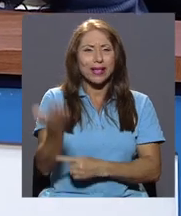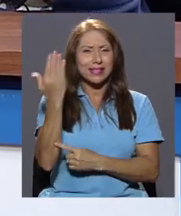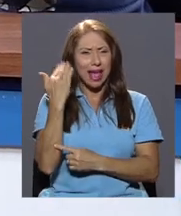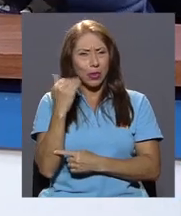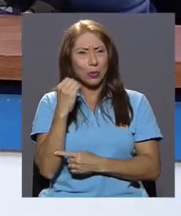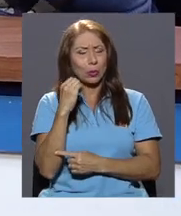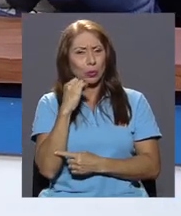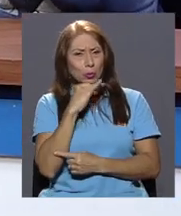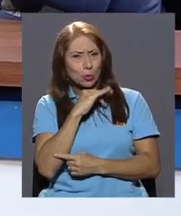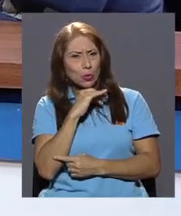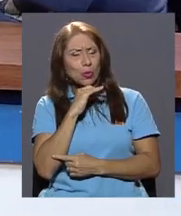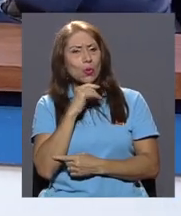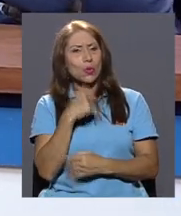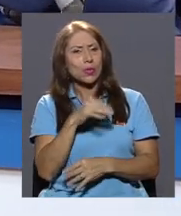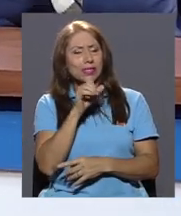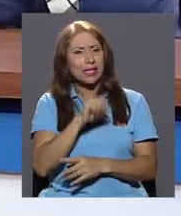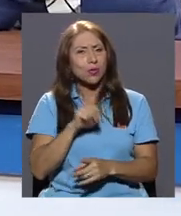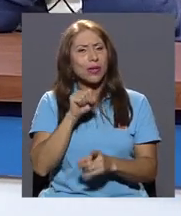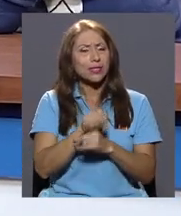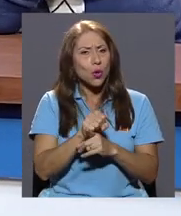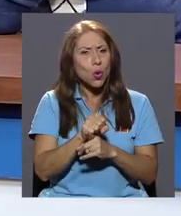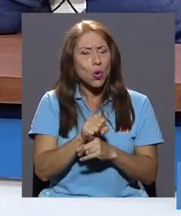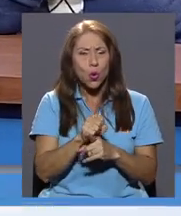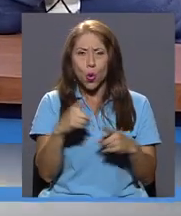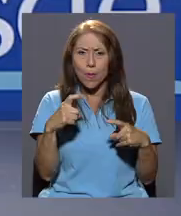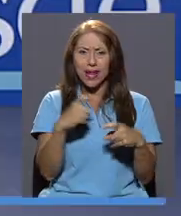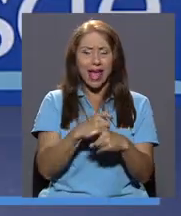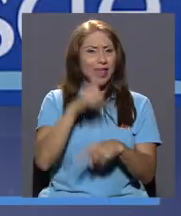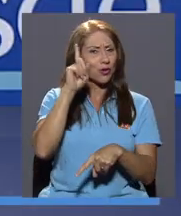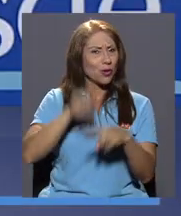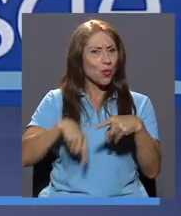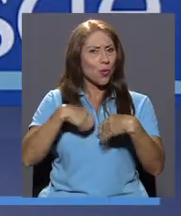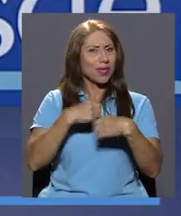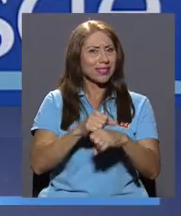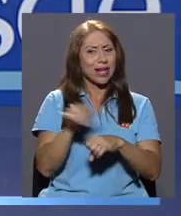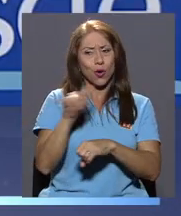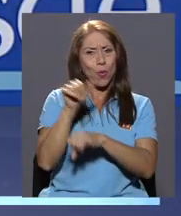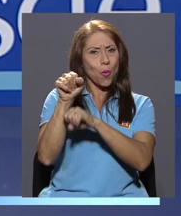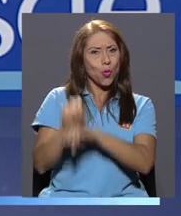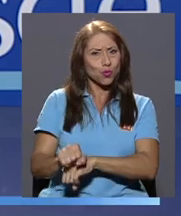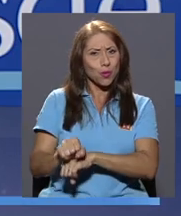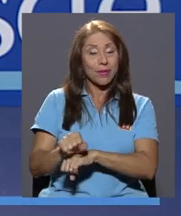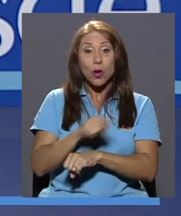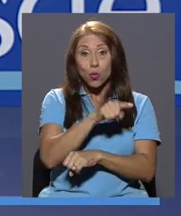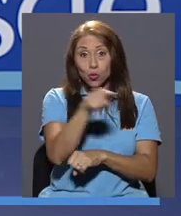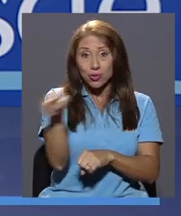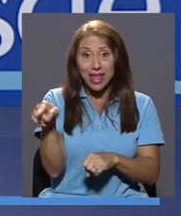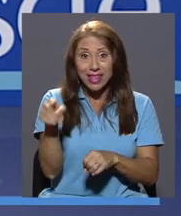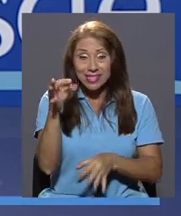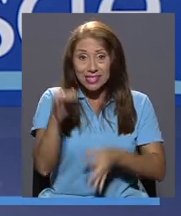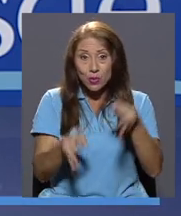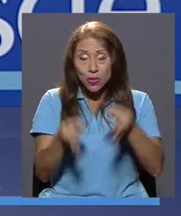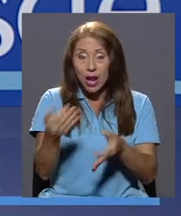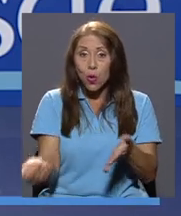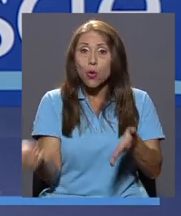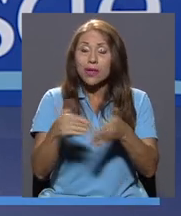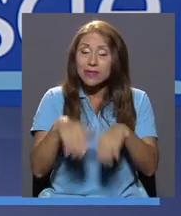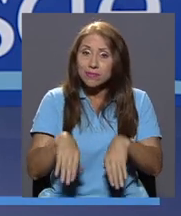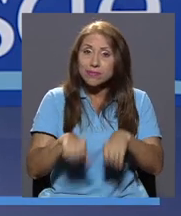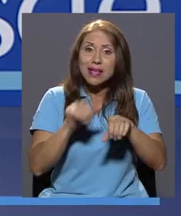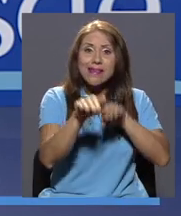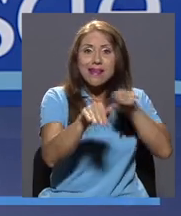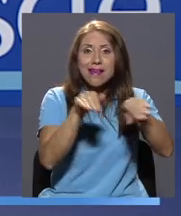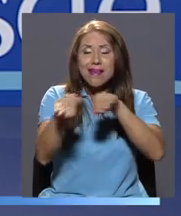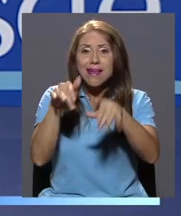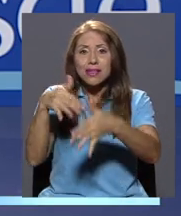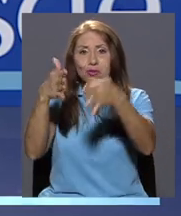extraña, complicada y no se pudo hacer el proceso como se acostumbraba. ¿Retoman ustedes este reto como tribunal este año de hacer ese